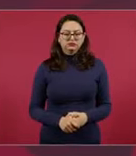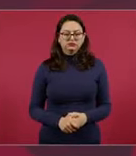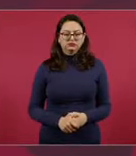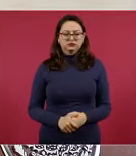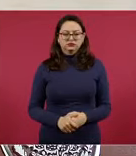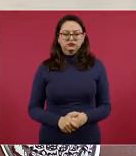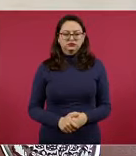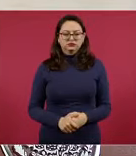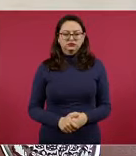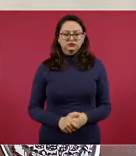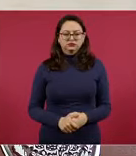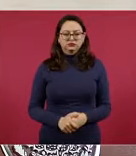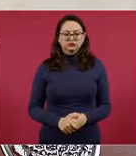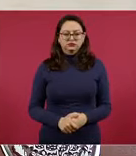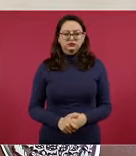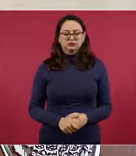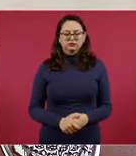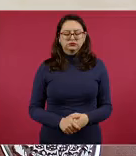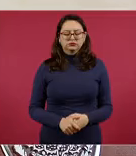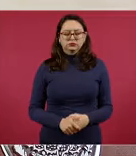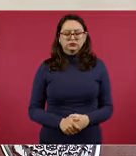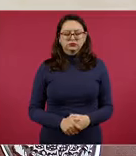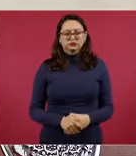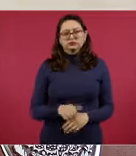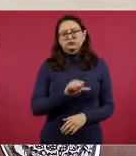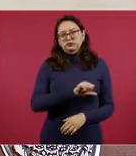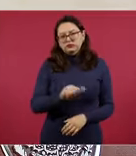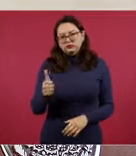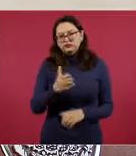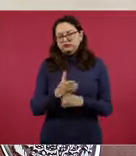Otra cuestión también, es un error pensar